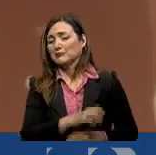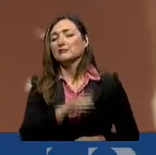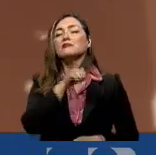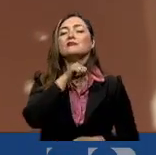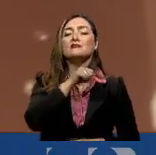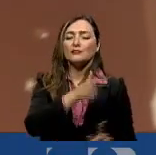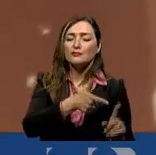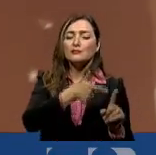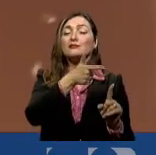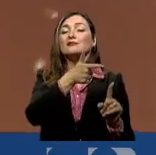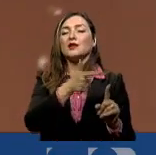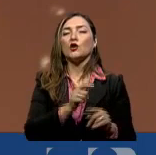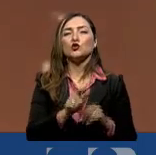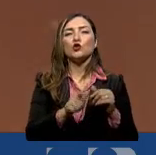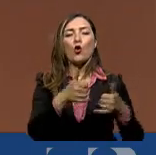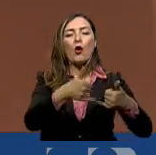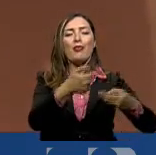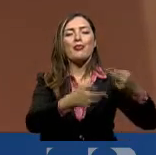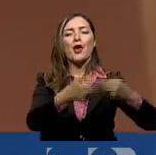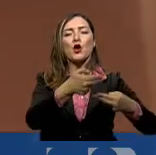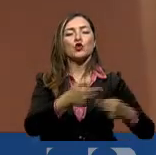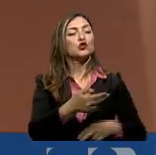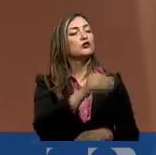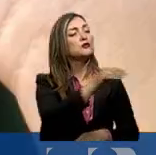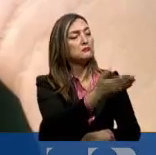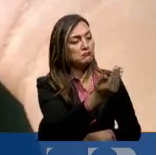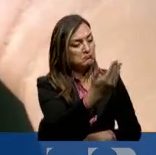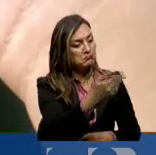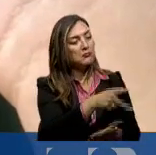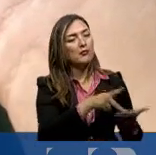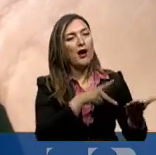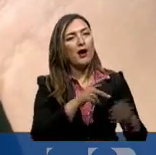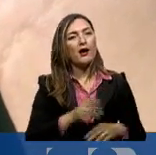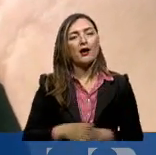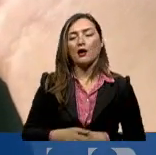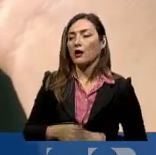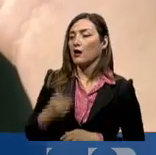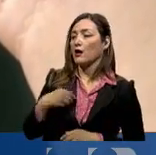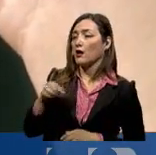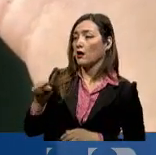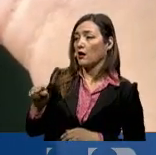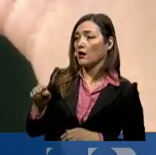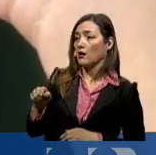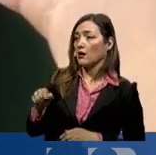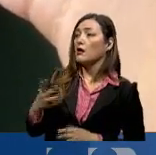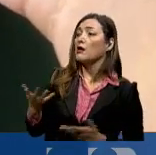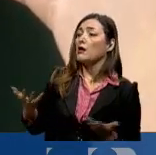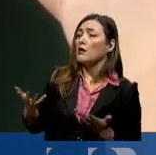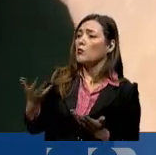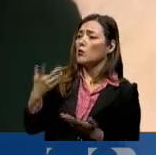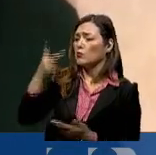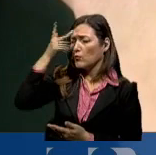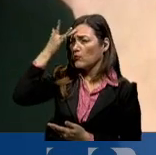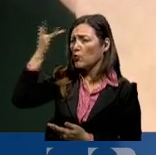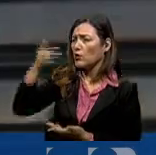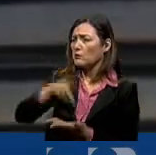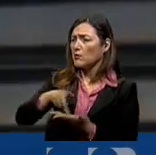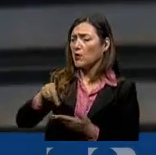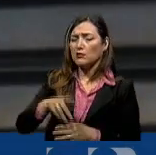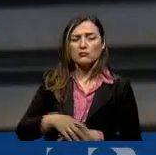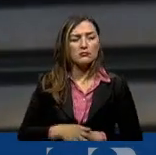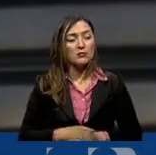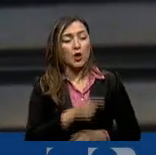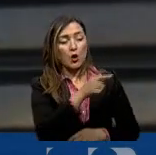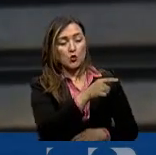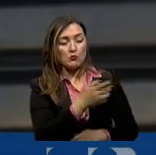han obligado a muchas personas a deshacerse de sus negocios. Mi negocio lo cerré hace 4 meses por la delincuencia